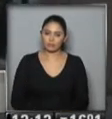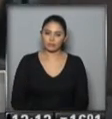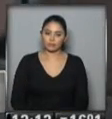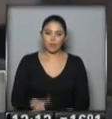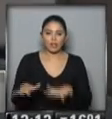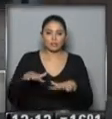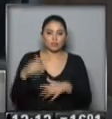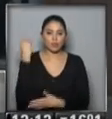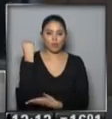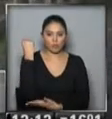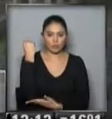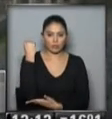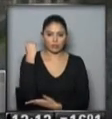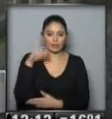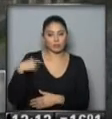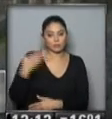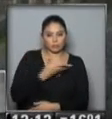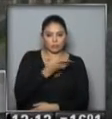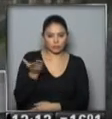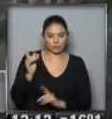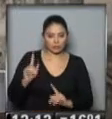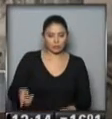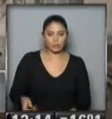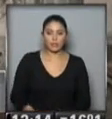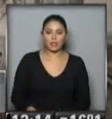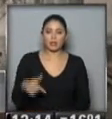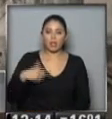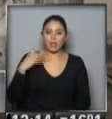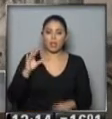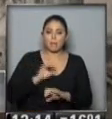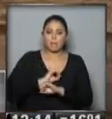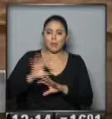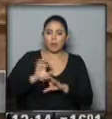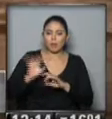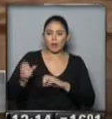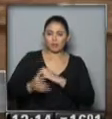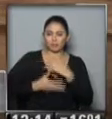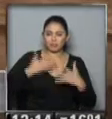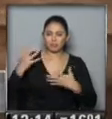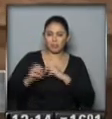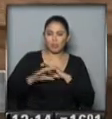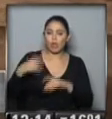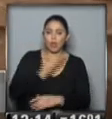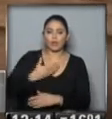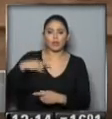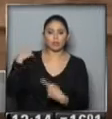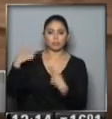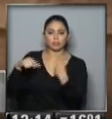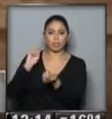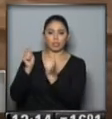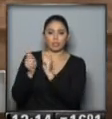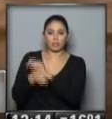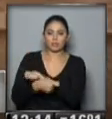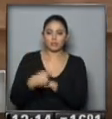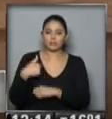la situación económica y sobre todo social se ha agravado seriamente en los últimos 3 años en los que distintos gobiernos impusieron